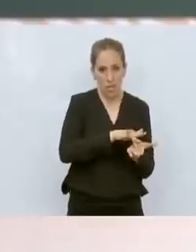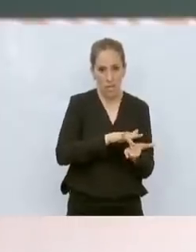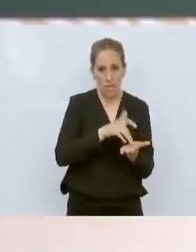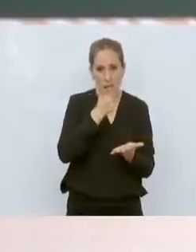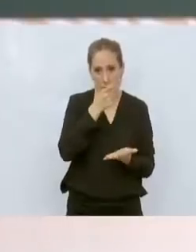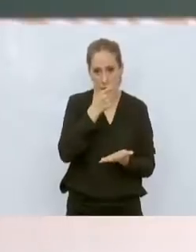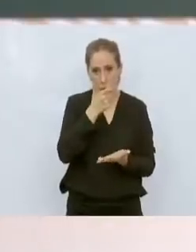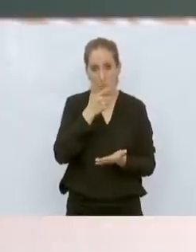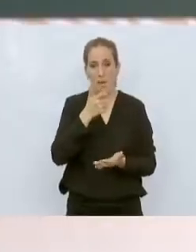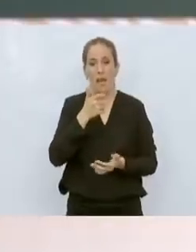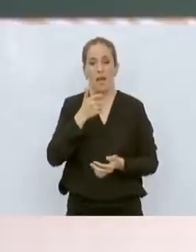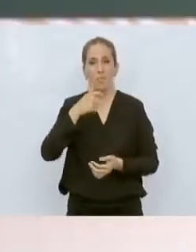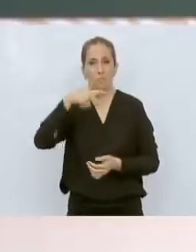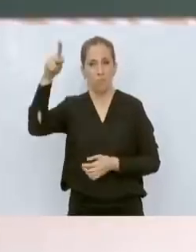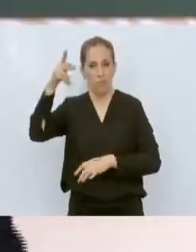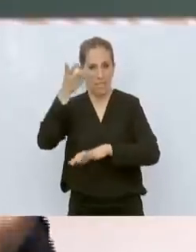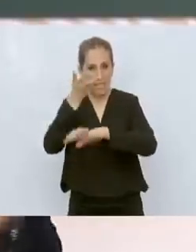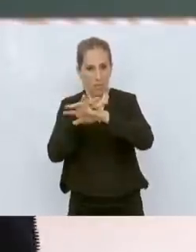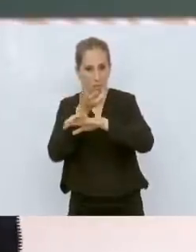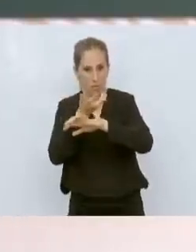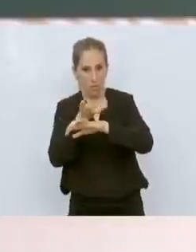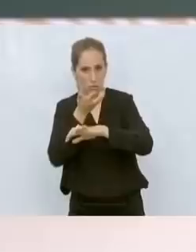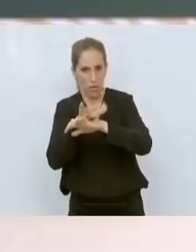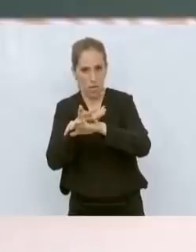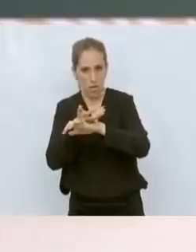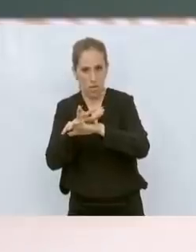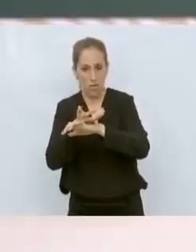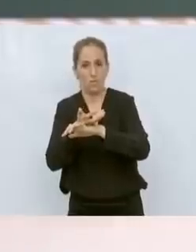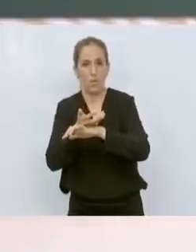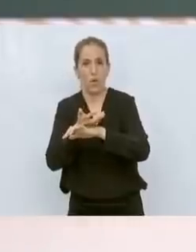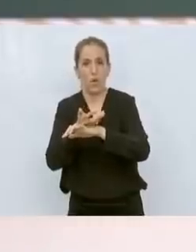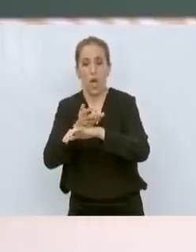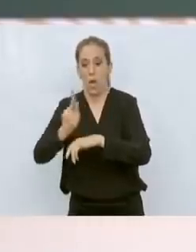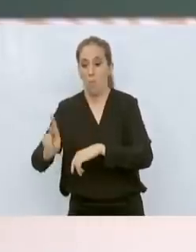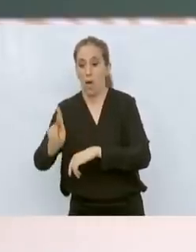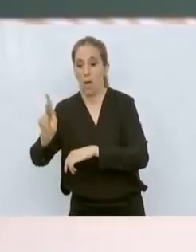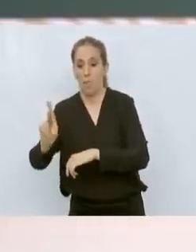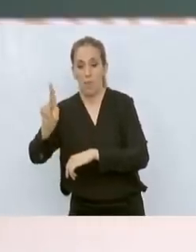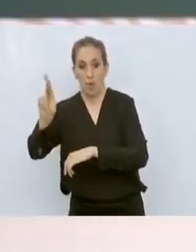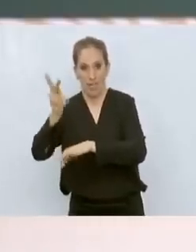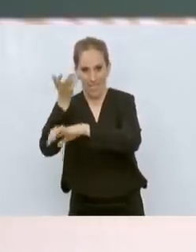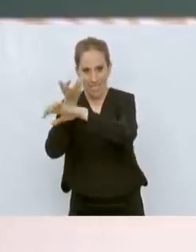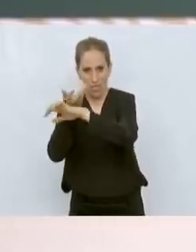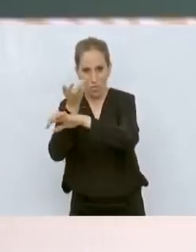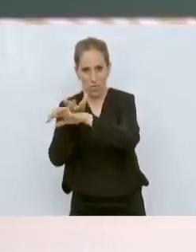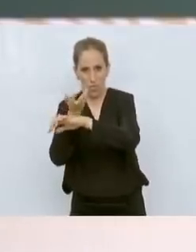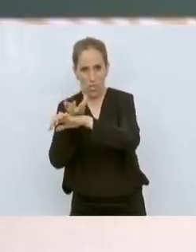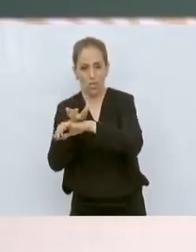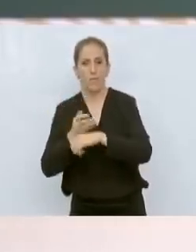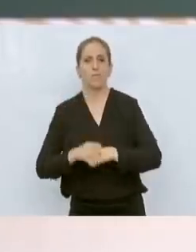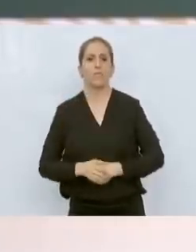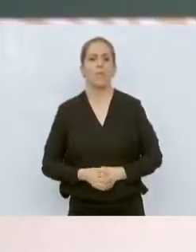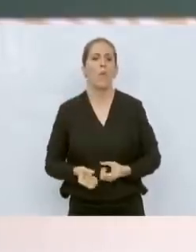estadounidense, al pueblo de Estados Unidos, destinaron